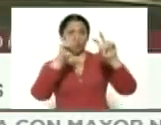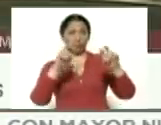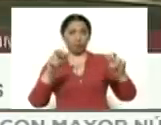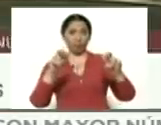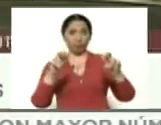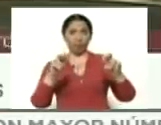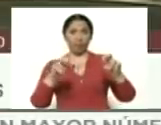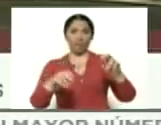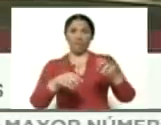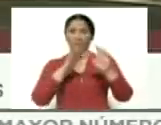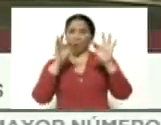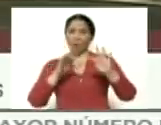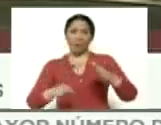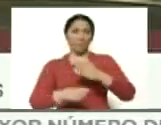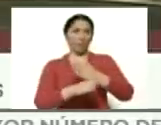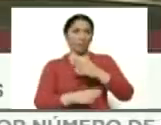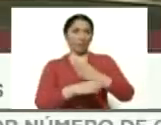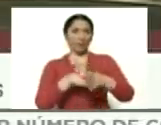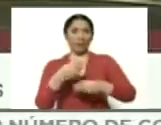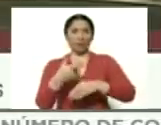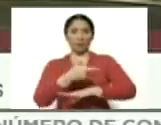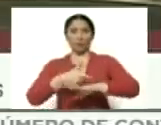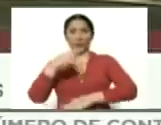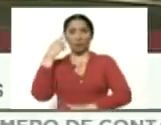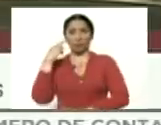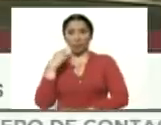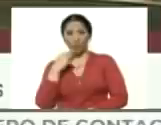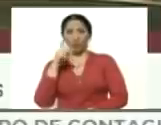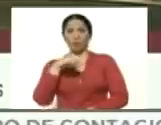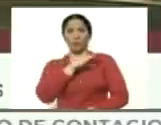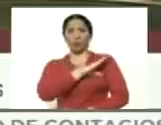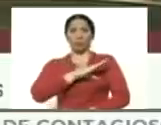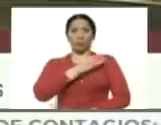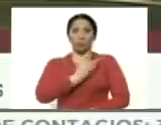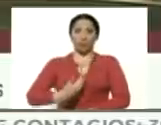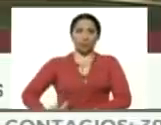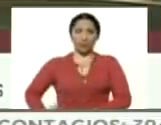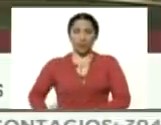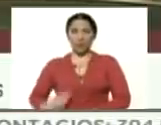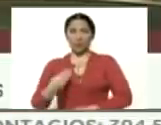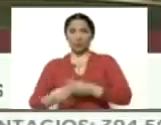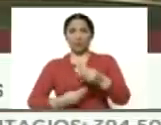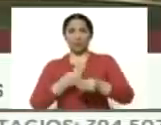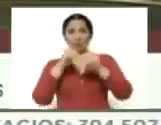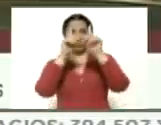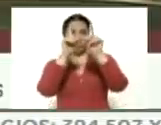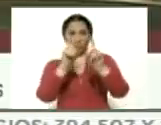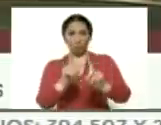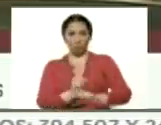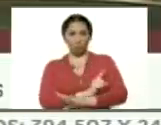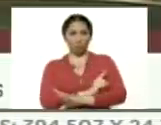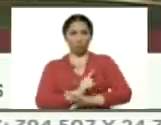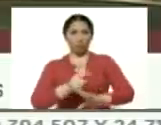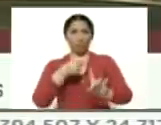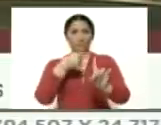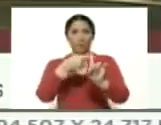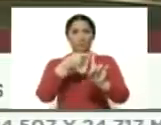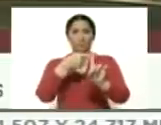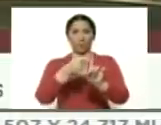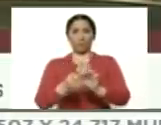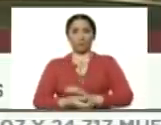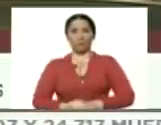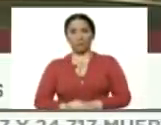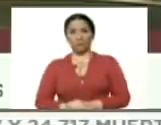manera permanente hace el gobierno bolivariano y la comisión presidencial, se le aplicó la prueba rápida, resultó